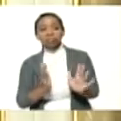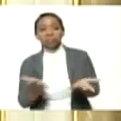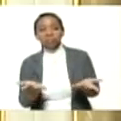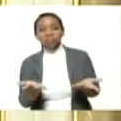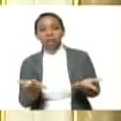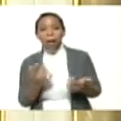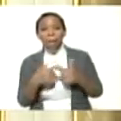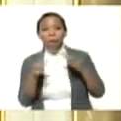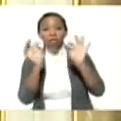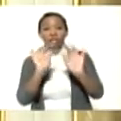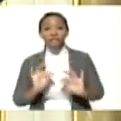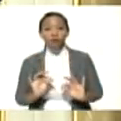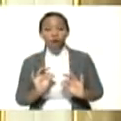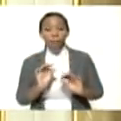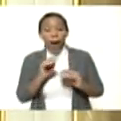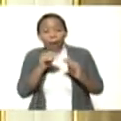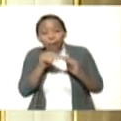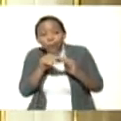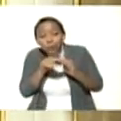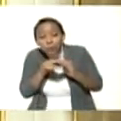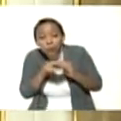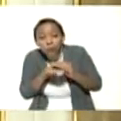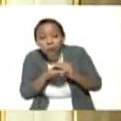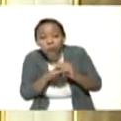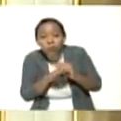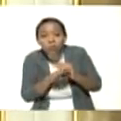pero de manera subterránea,